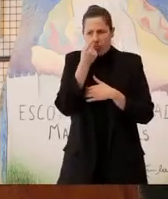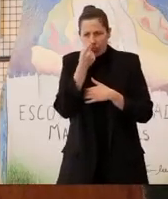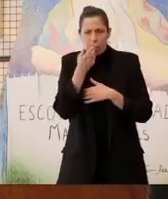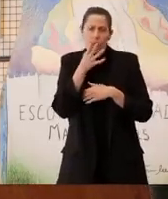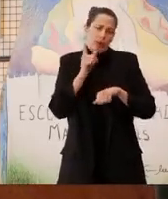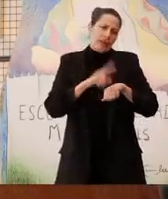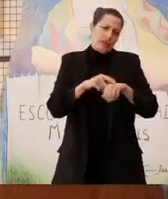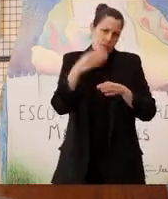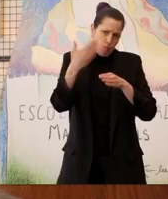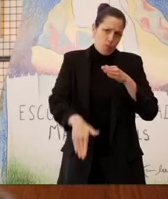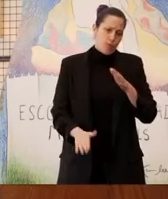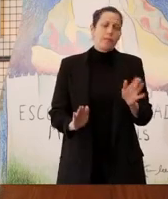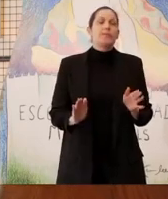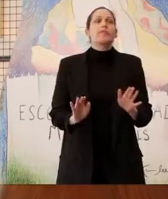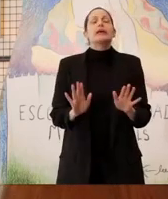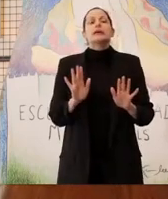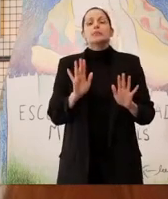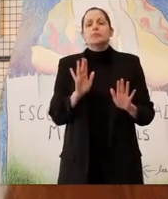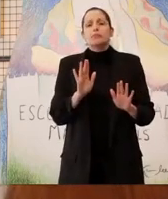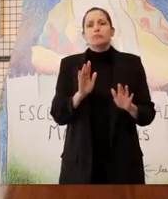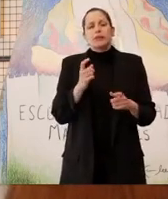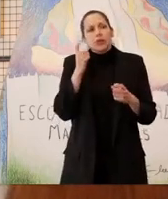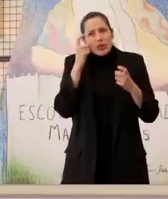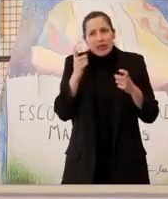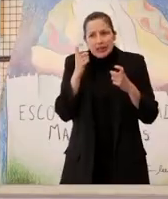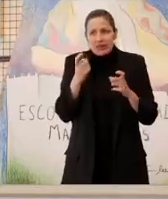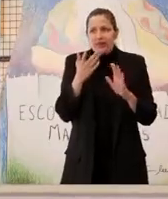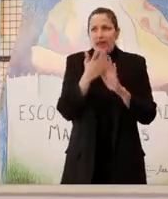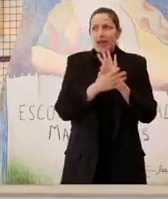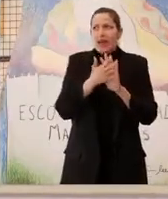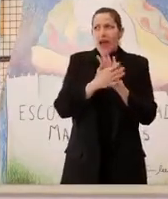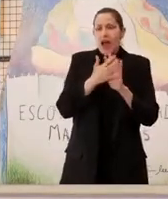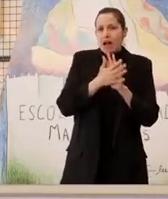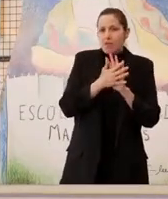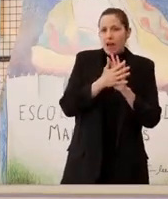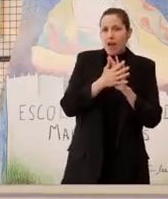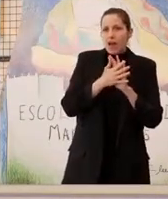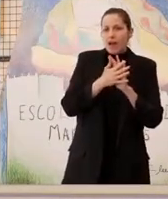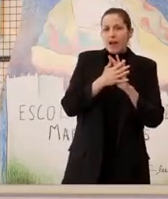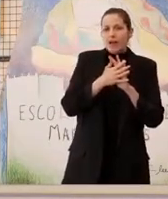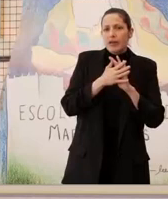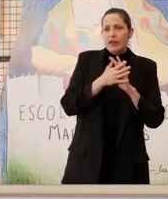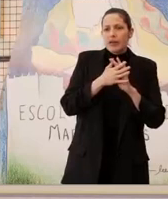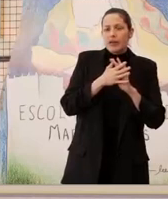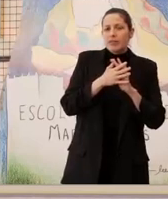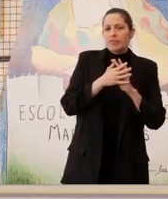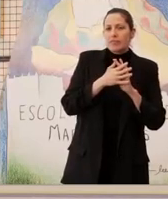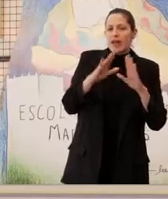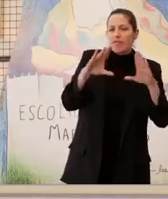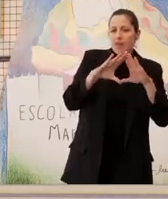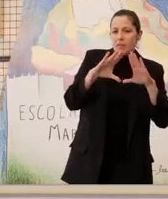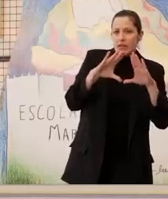tiempo en este en esta polarización que hay en el feminismo